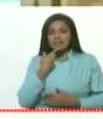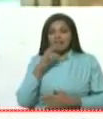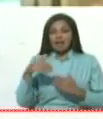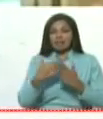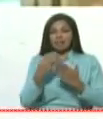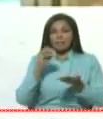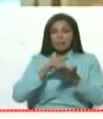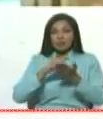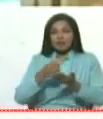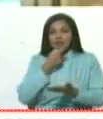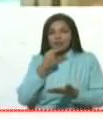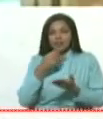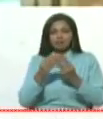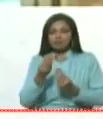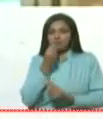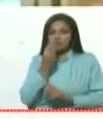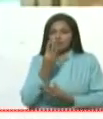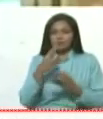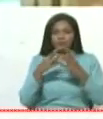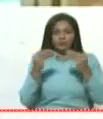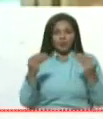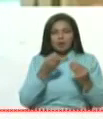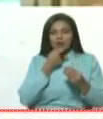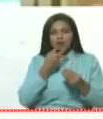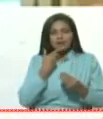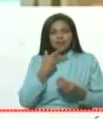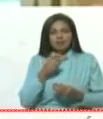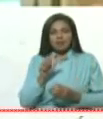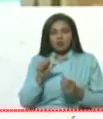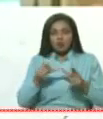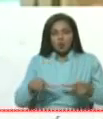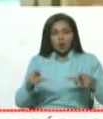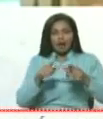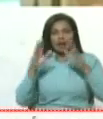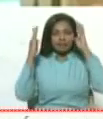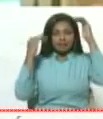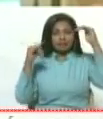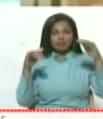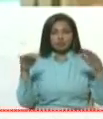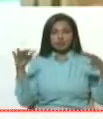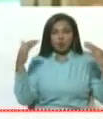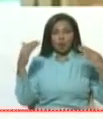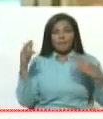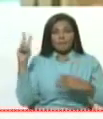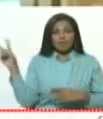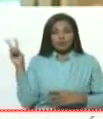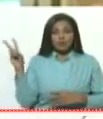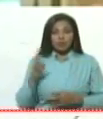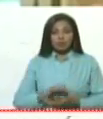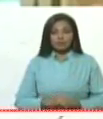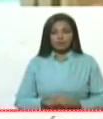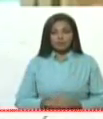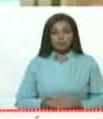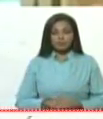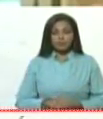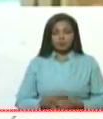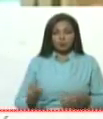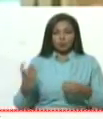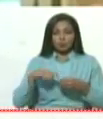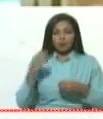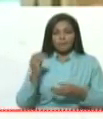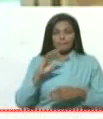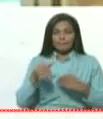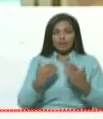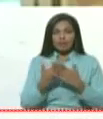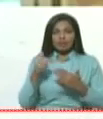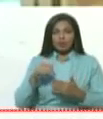ponerla bellas, bellas, todas las ciudades, atención, atención Venezuela, se incorporan a partir